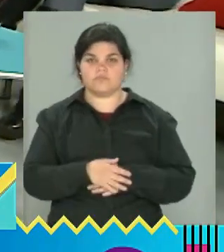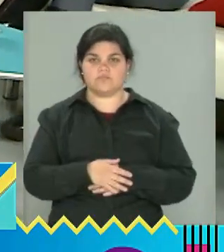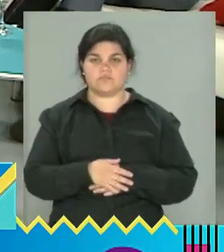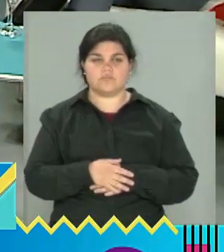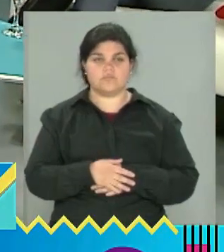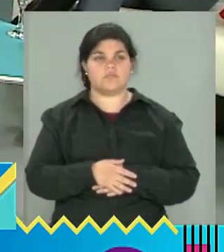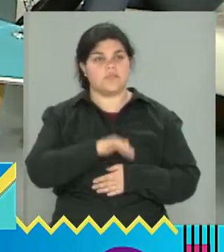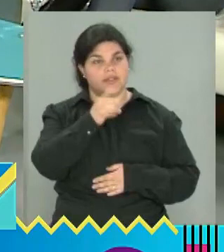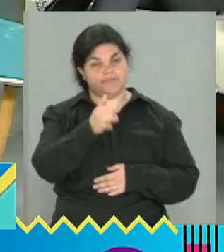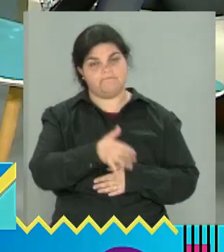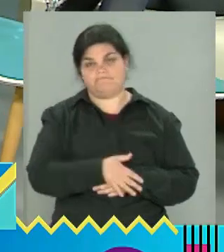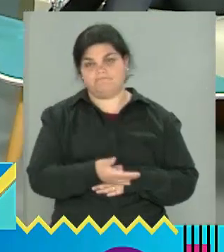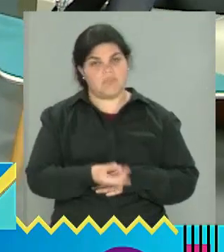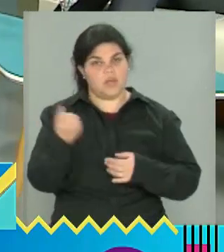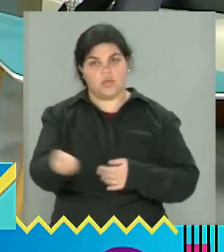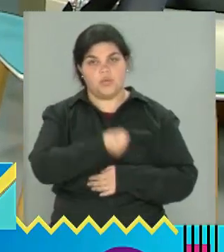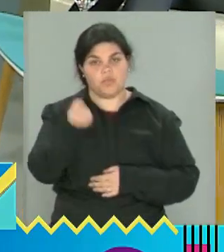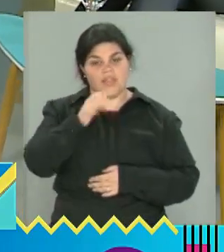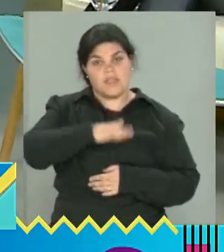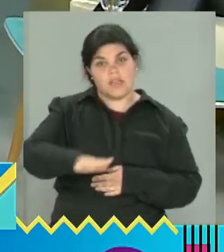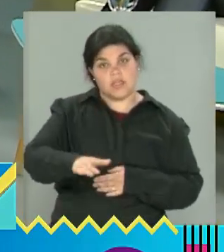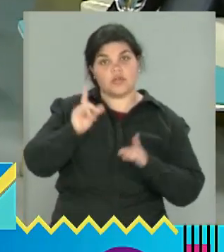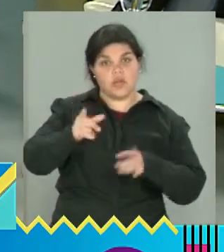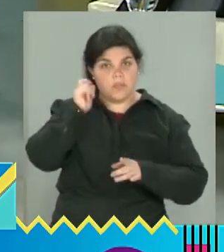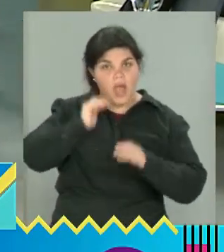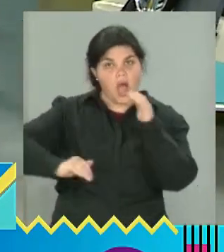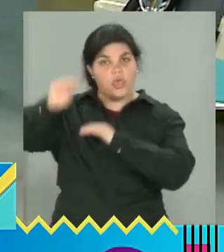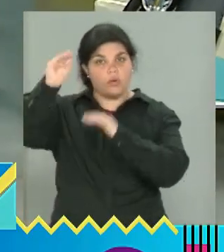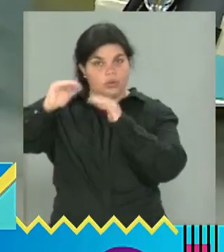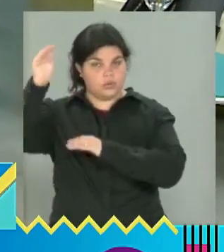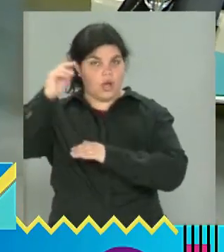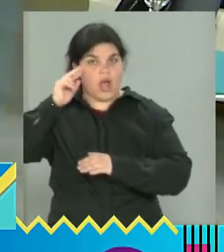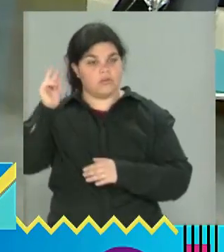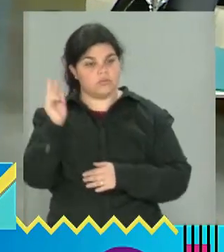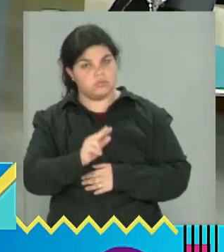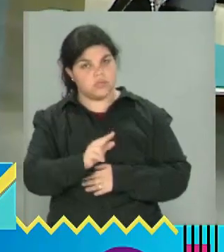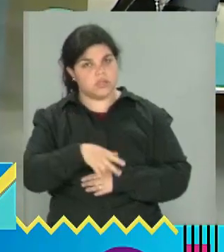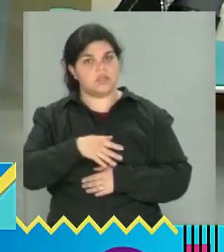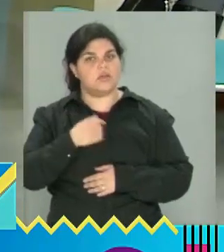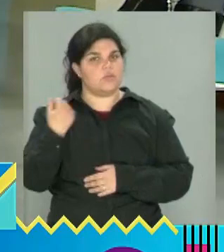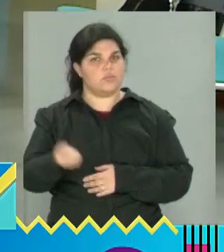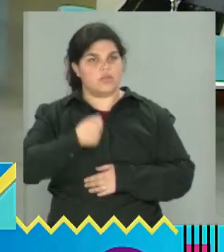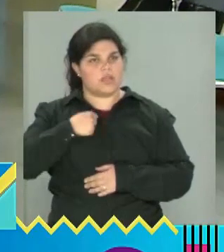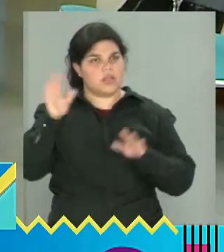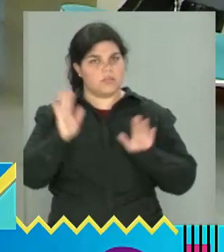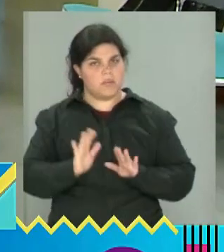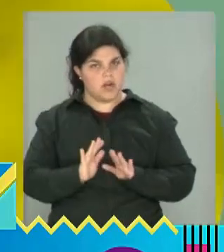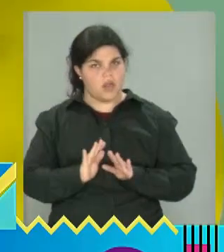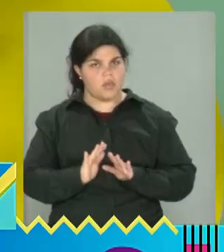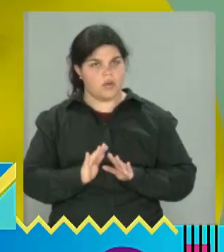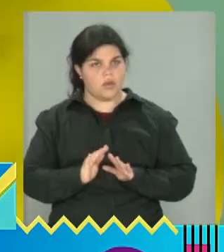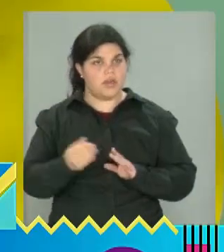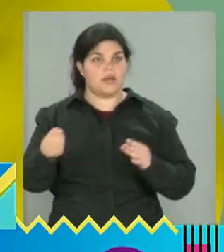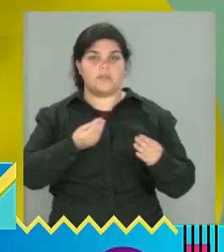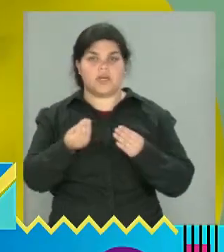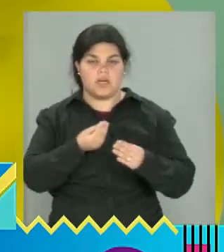que, hay que trabajar con los niños y también trabajar con los adultos al momento de la escucha, porque hay que saber también estar preparado para escuchar al niño al